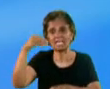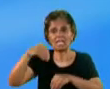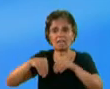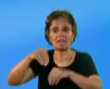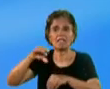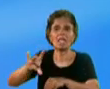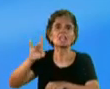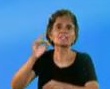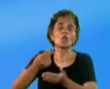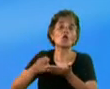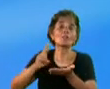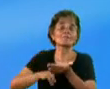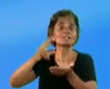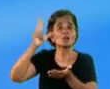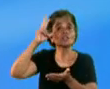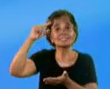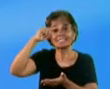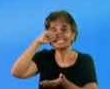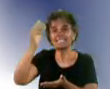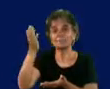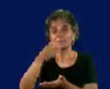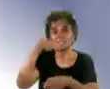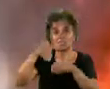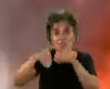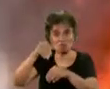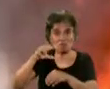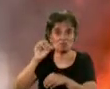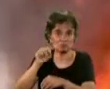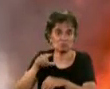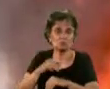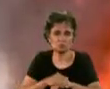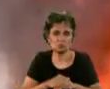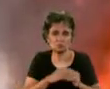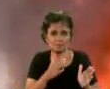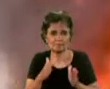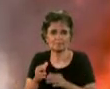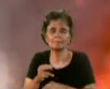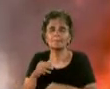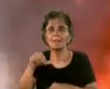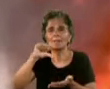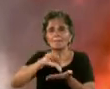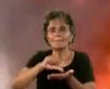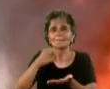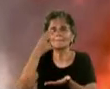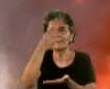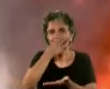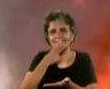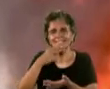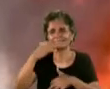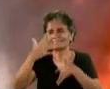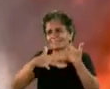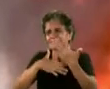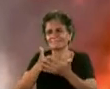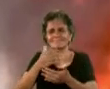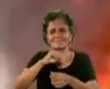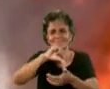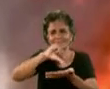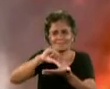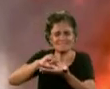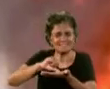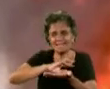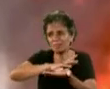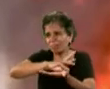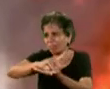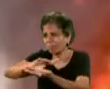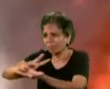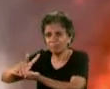de superar el 87% de los votos. Haití sigue la violencia y hay saqueos en la capital. La policía liberó